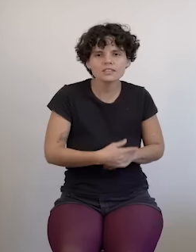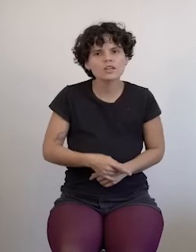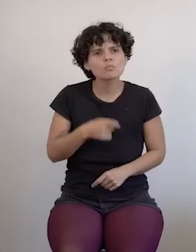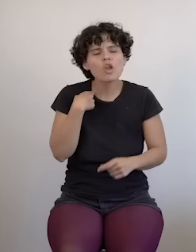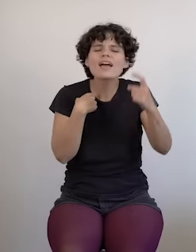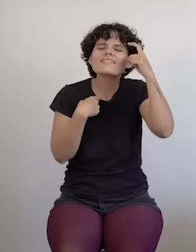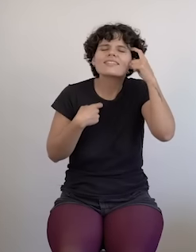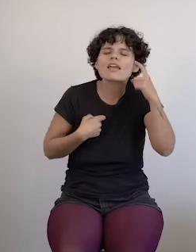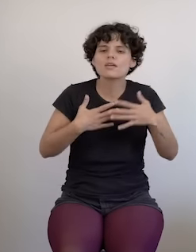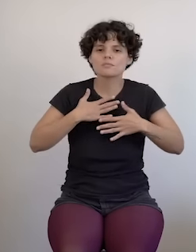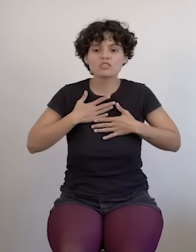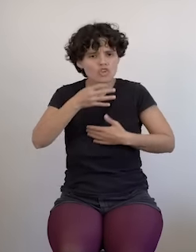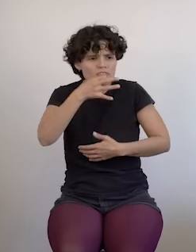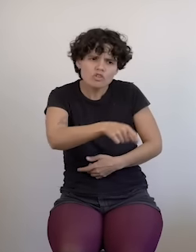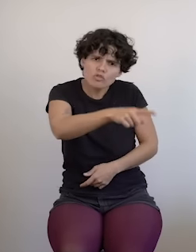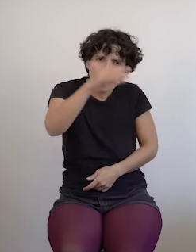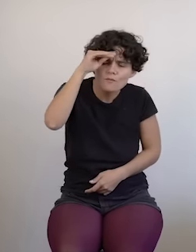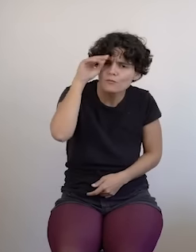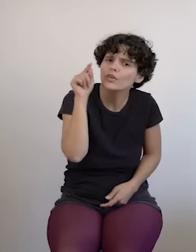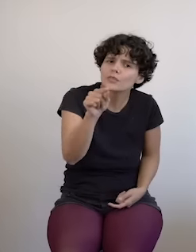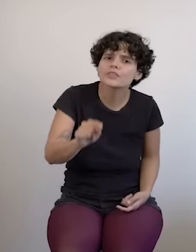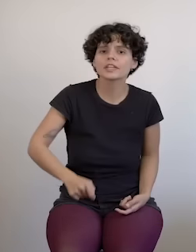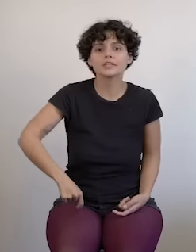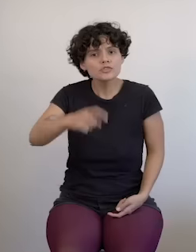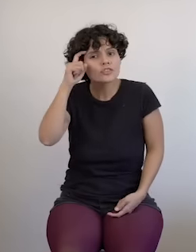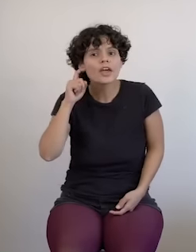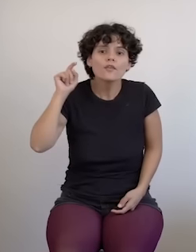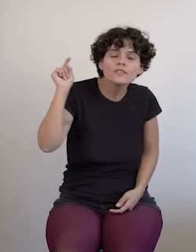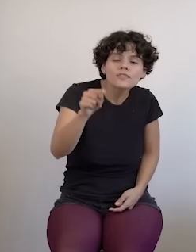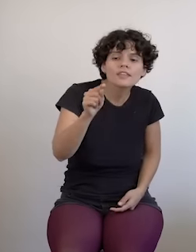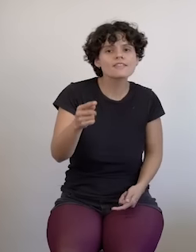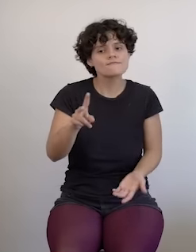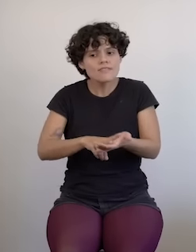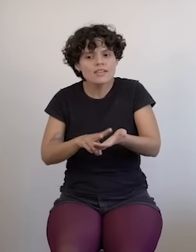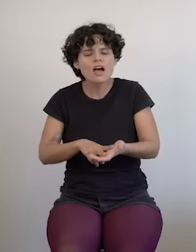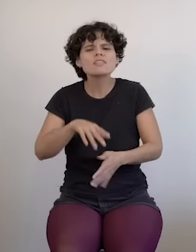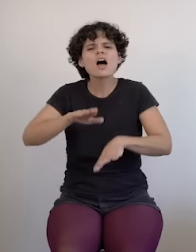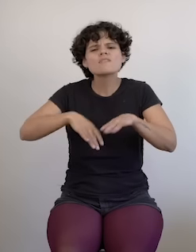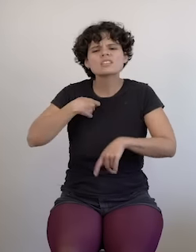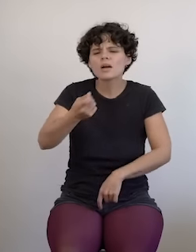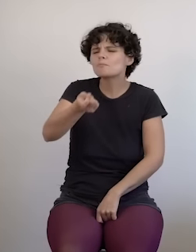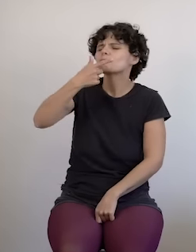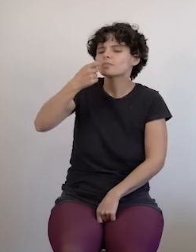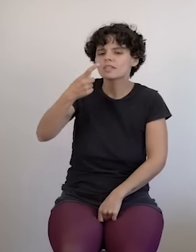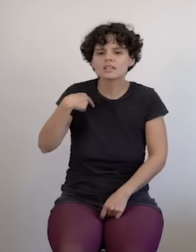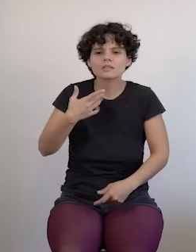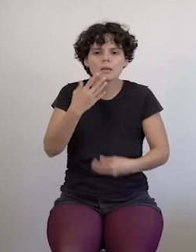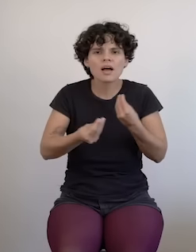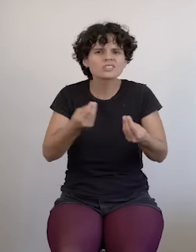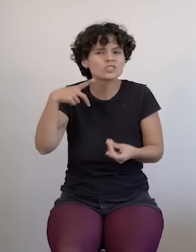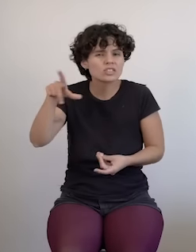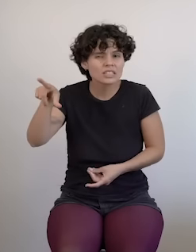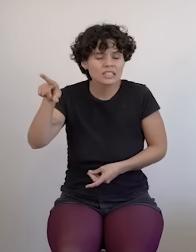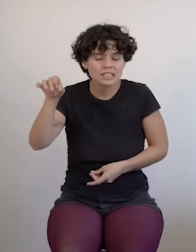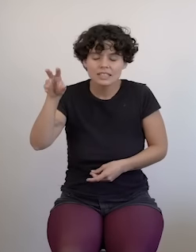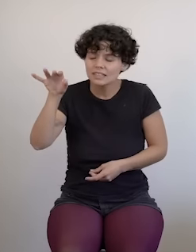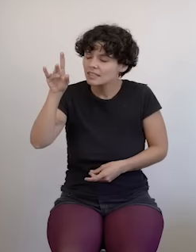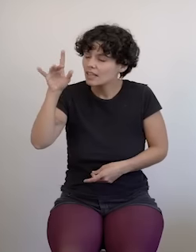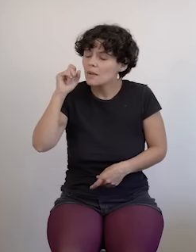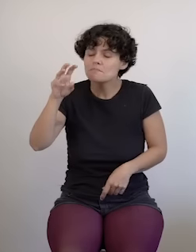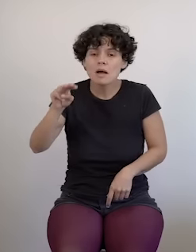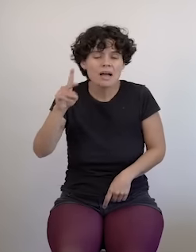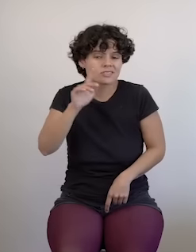abrazo, un yo te creo en ti, loco. Yo le digo a él, yo creo en ti, hermano. ¿Cachai? Mucha gente tiene que tomarse una pastilla, si no se muere, la mamá